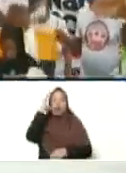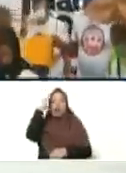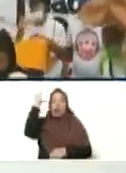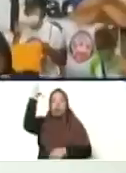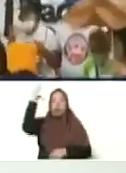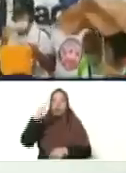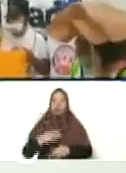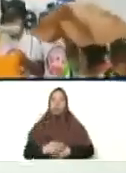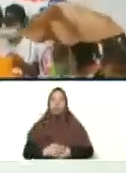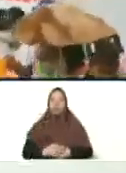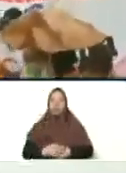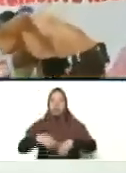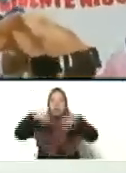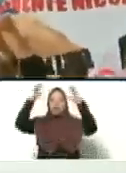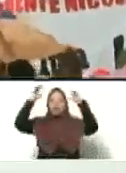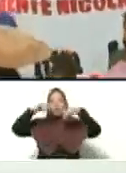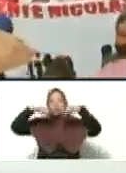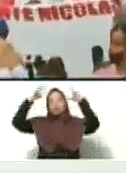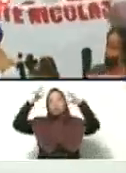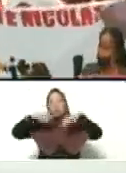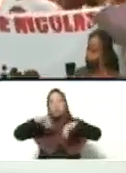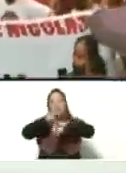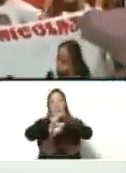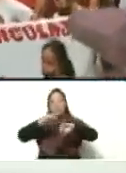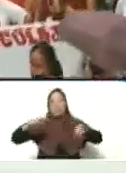llovió el final de la marcha